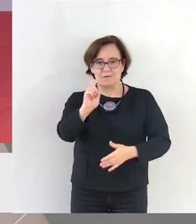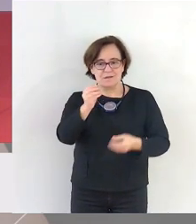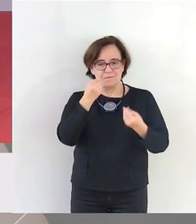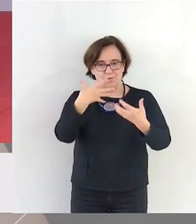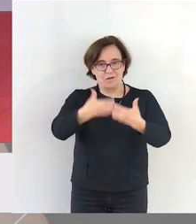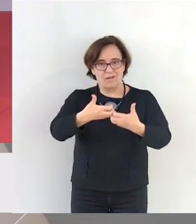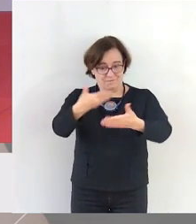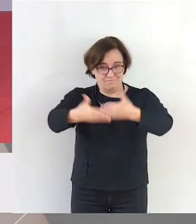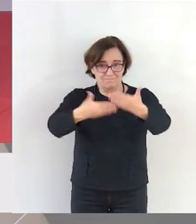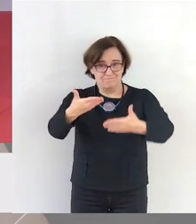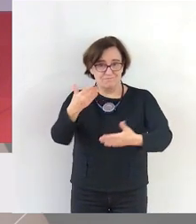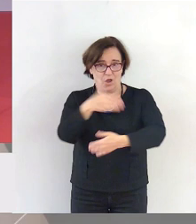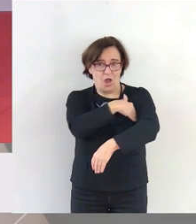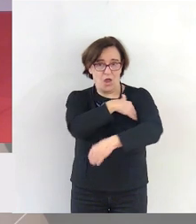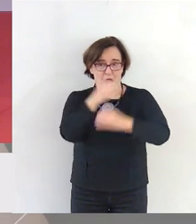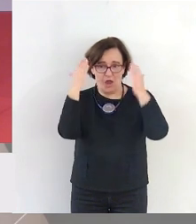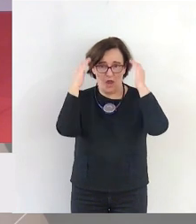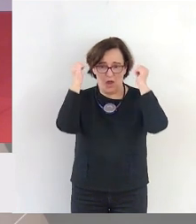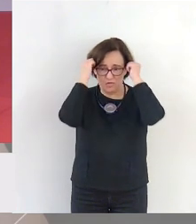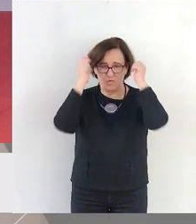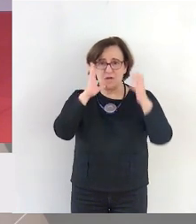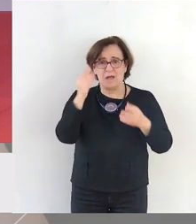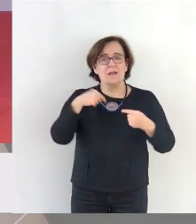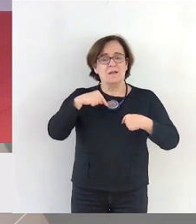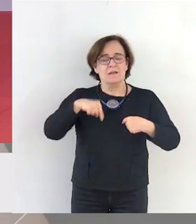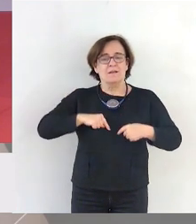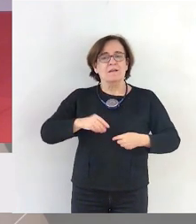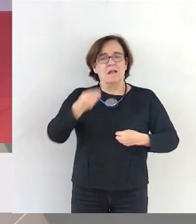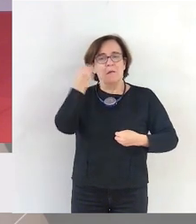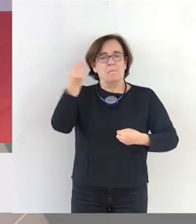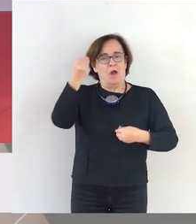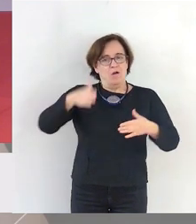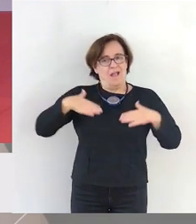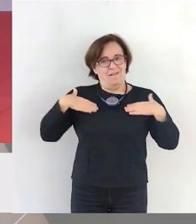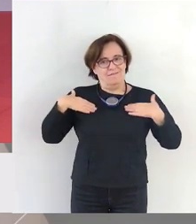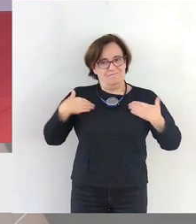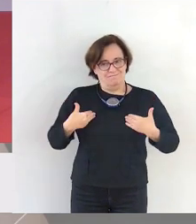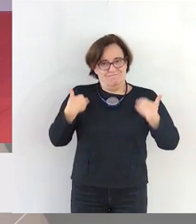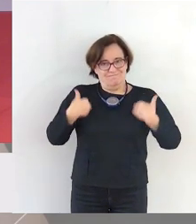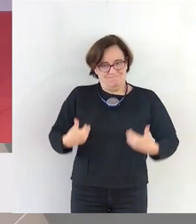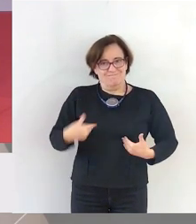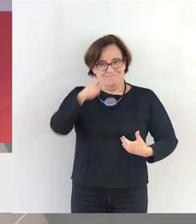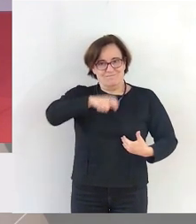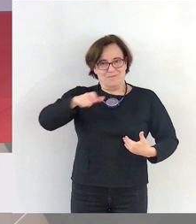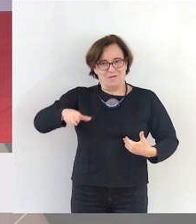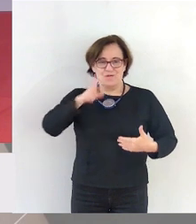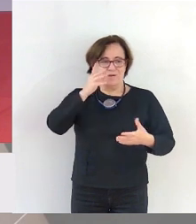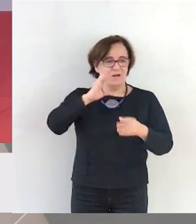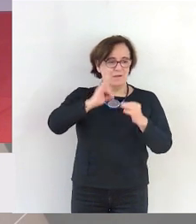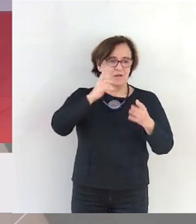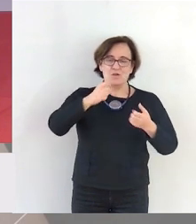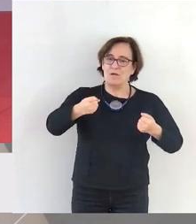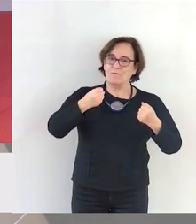buena marcha de los estudios sino que mejorar la marcha de los estudios es decir que en el momento que estamos estamos